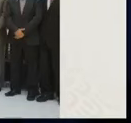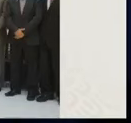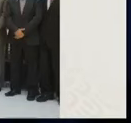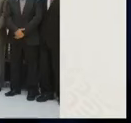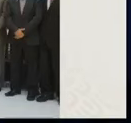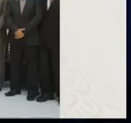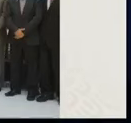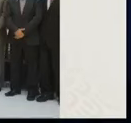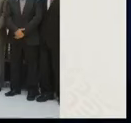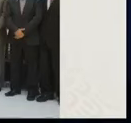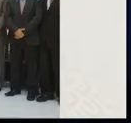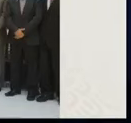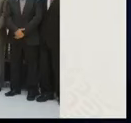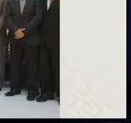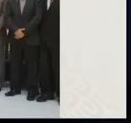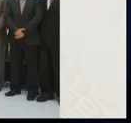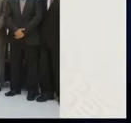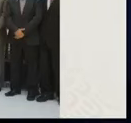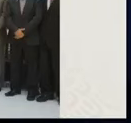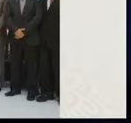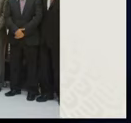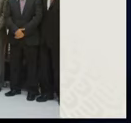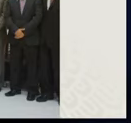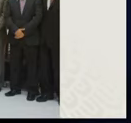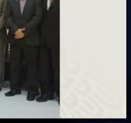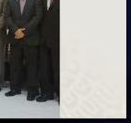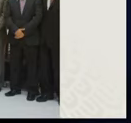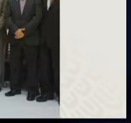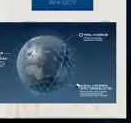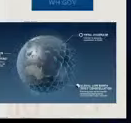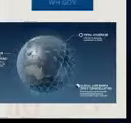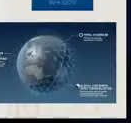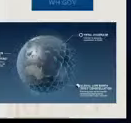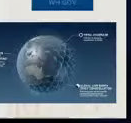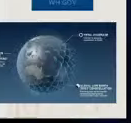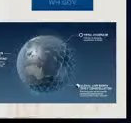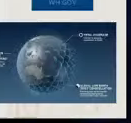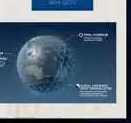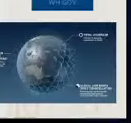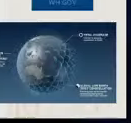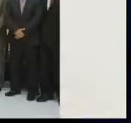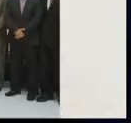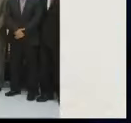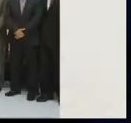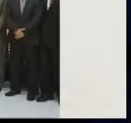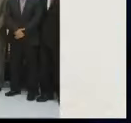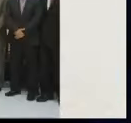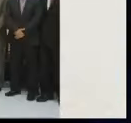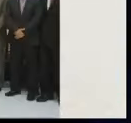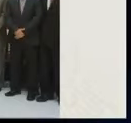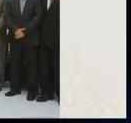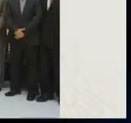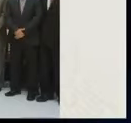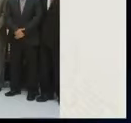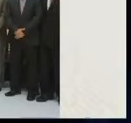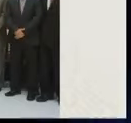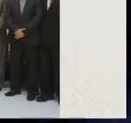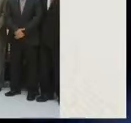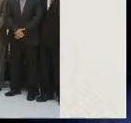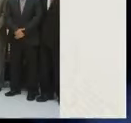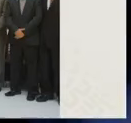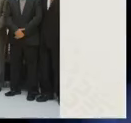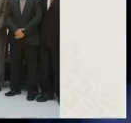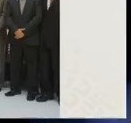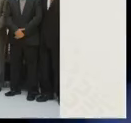la tecnología satelital sin embargo ahora tenemos la gran oportunidad por razones evidentes las inversión son grandes los tiempos de